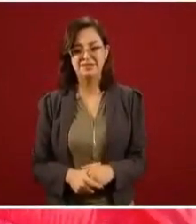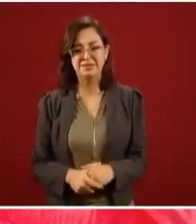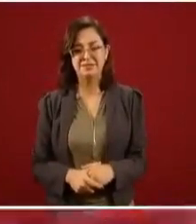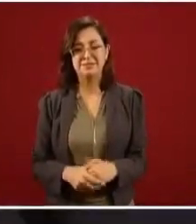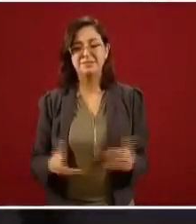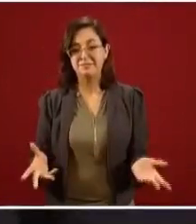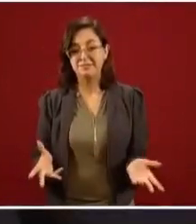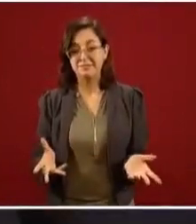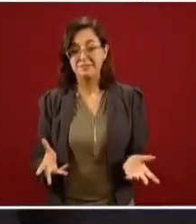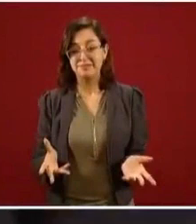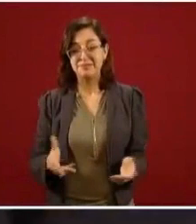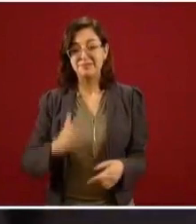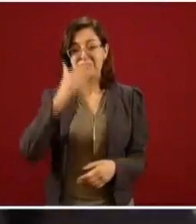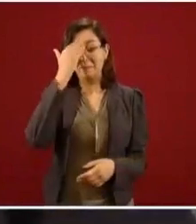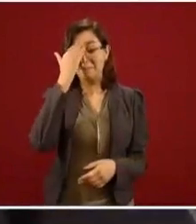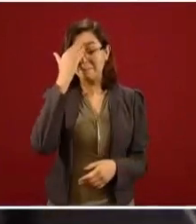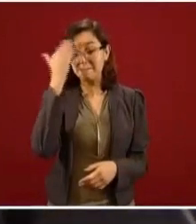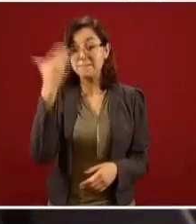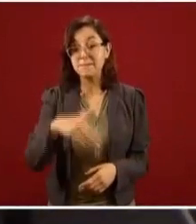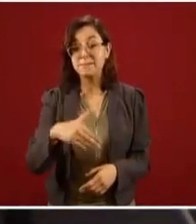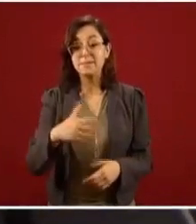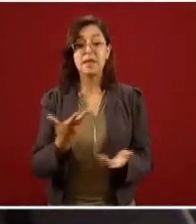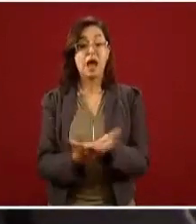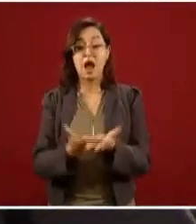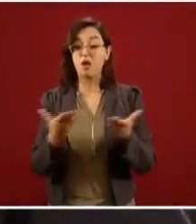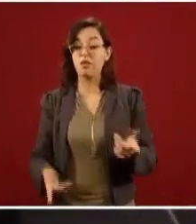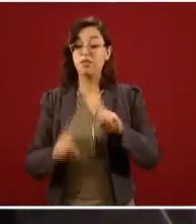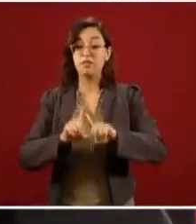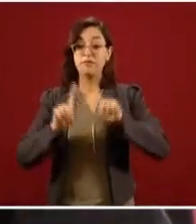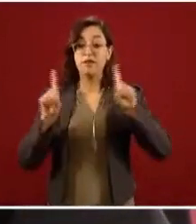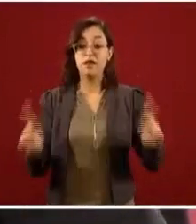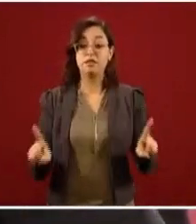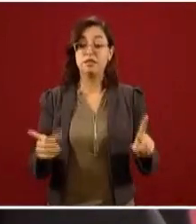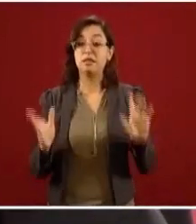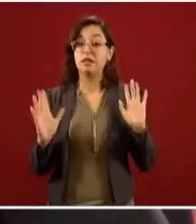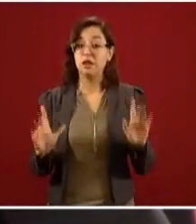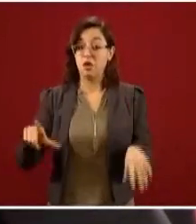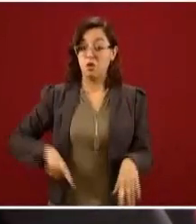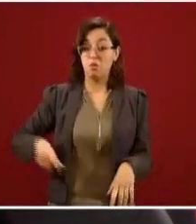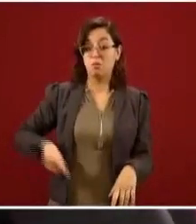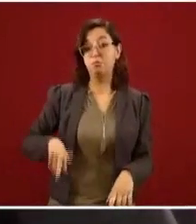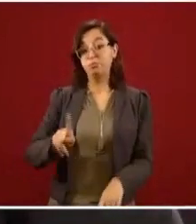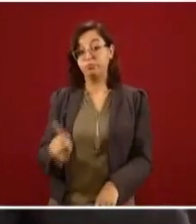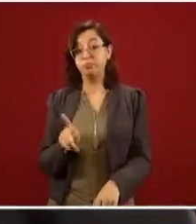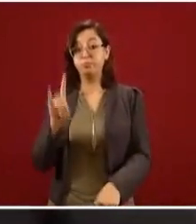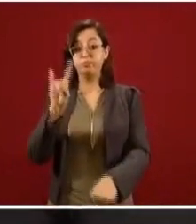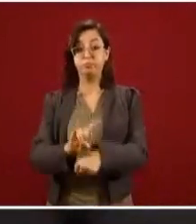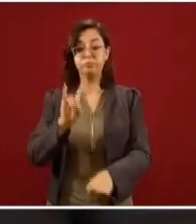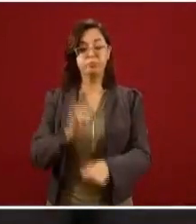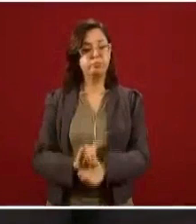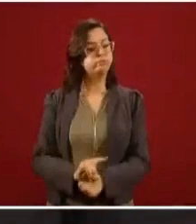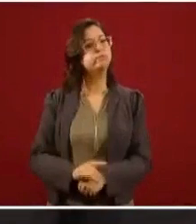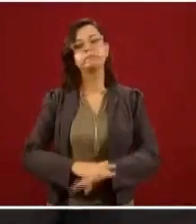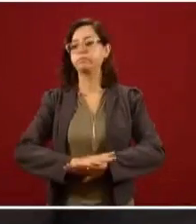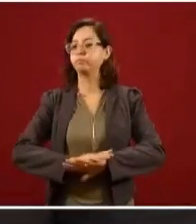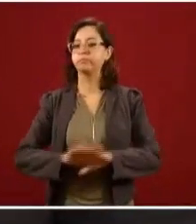Y ya no es el tiempo de antes, de la simulación. Yo no estoy